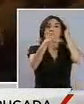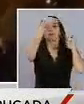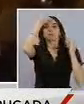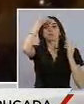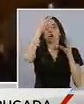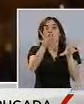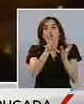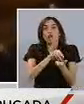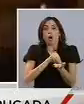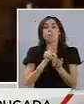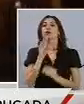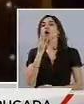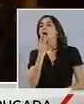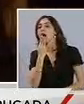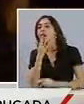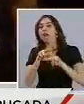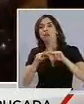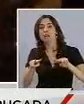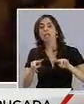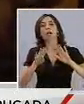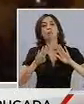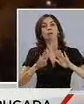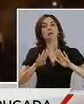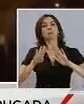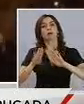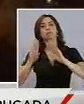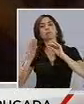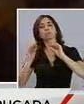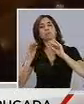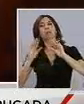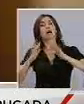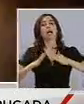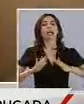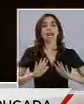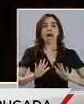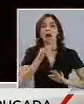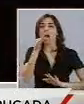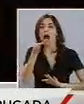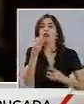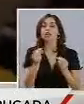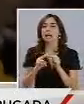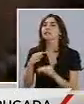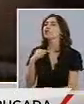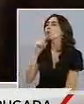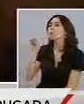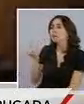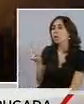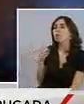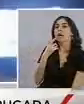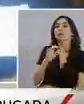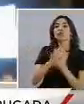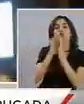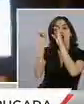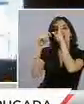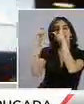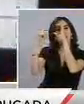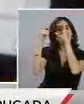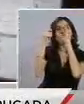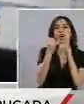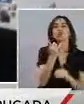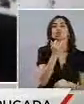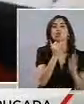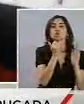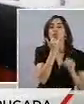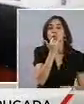recomendación? Hablar tranquilo, pausado, relajado, con respecto a lo que hay que hacer. ¿Sabes por qué te lo preguntaba? Porque todos los videos de YouTube, y si